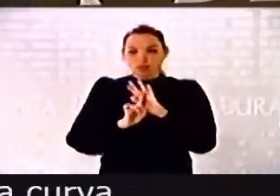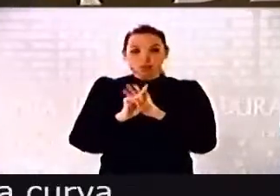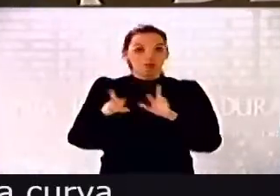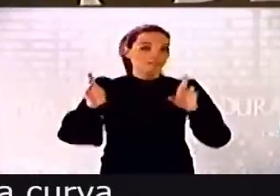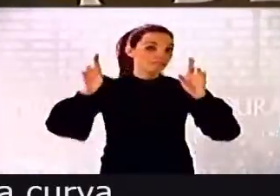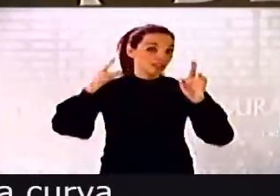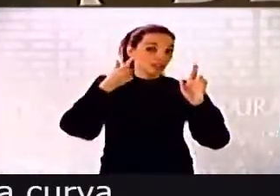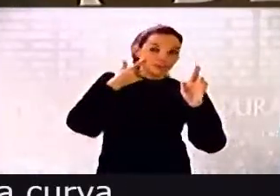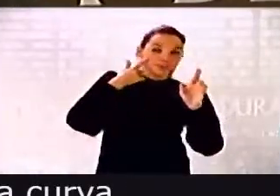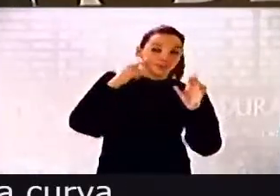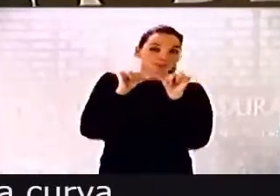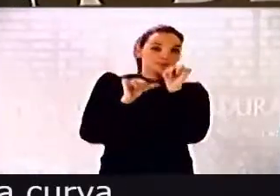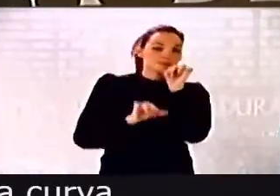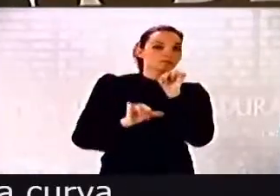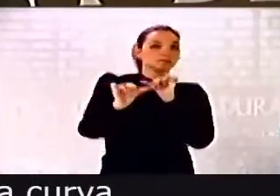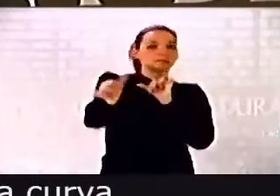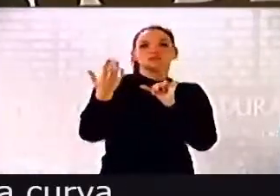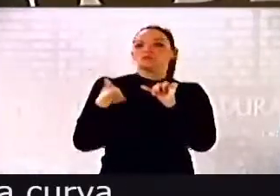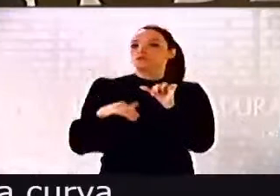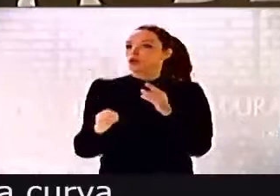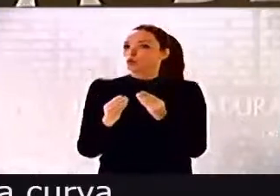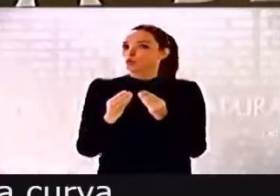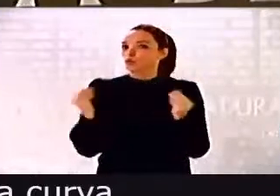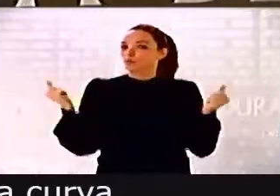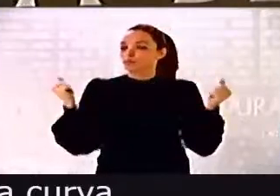esperemos superar cuanto antes.